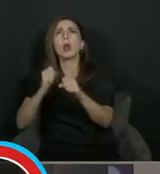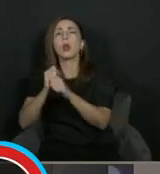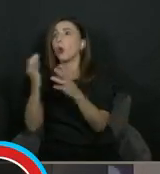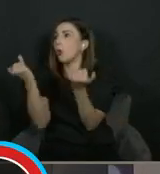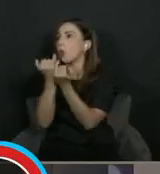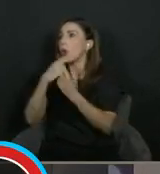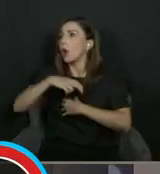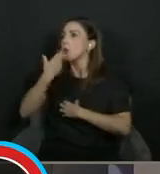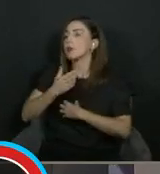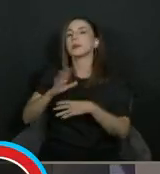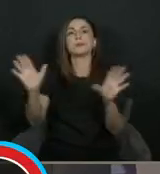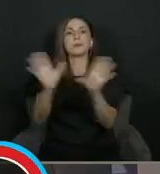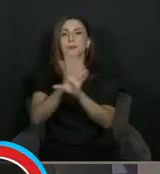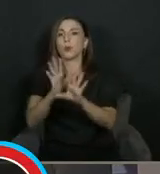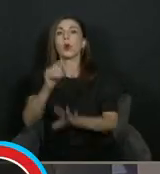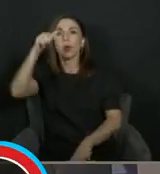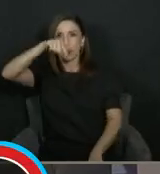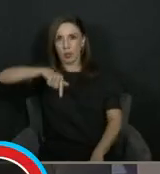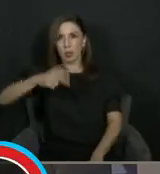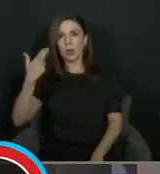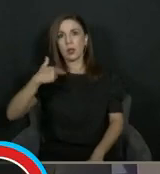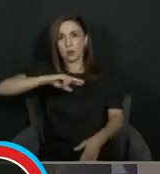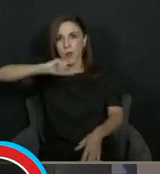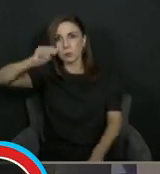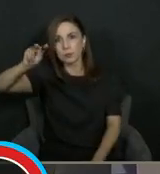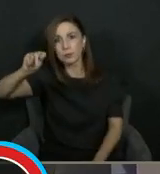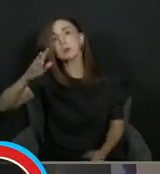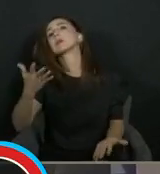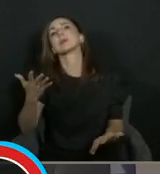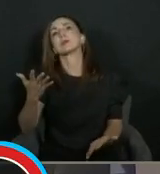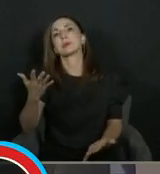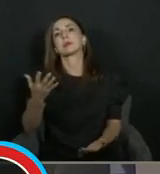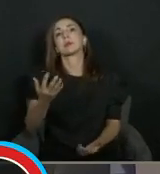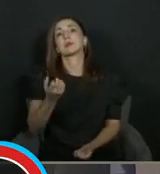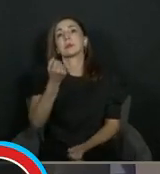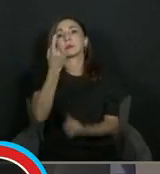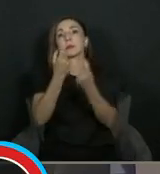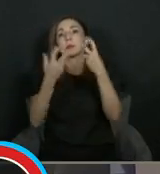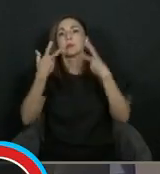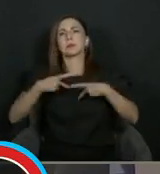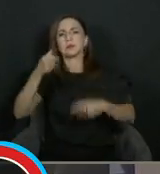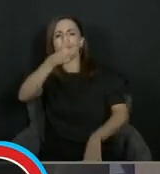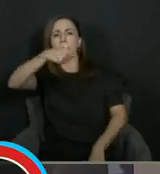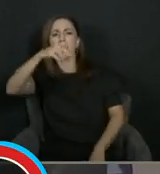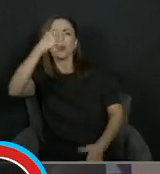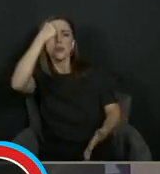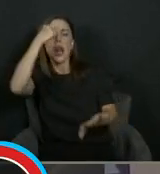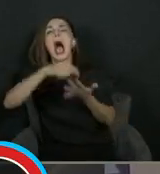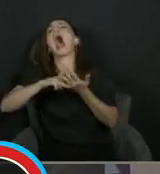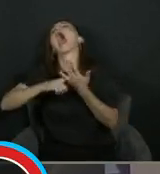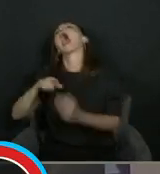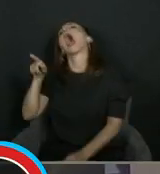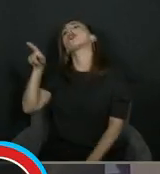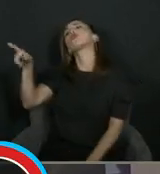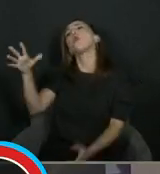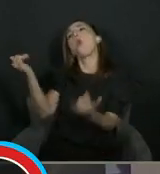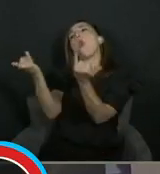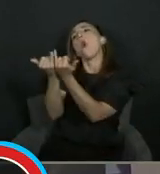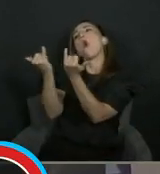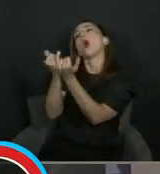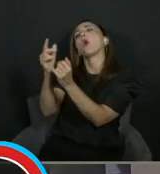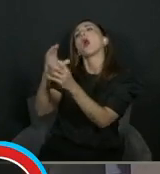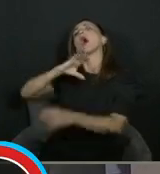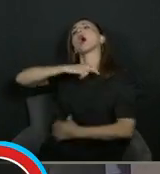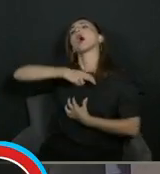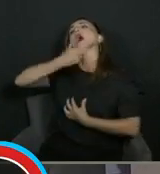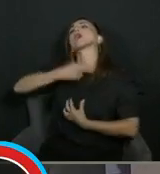y aquí en multimedios un multimedios gente que está acá piensa tú eres el 2 de chabán